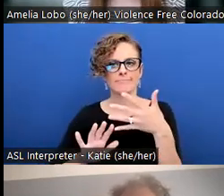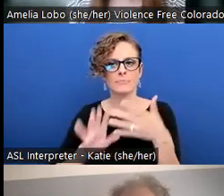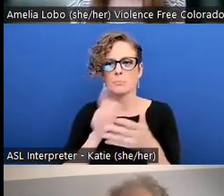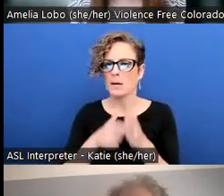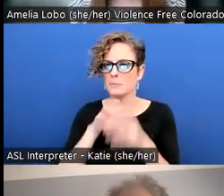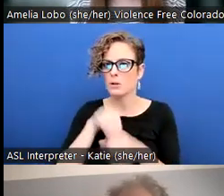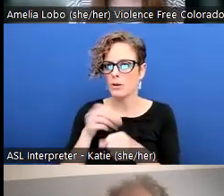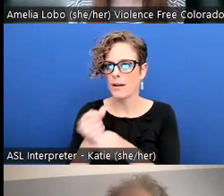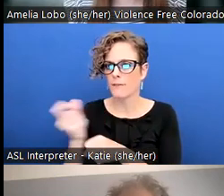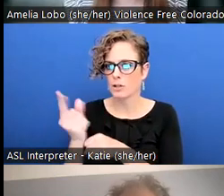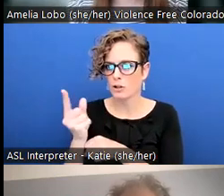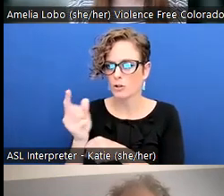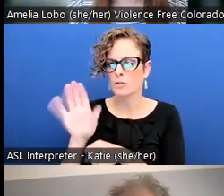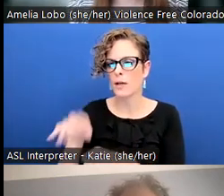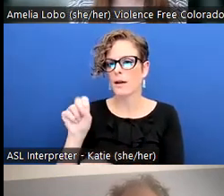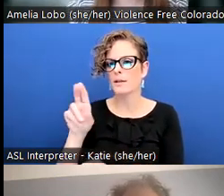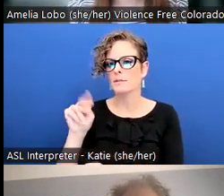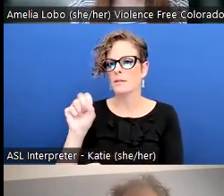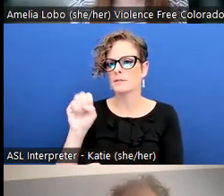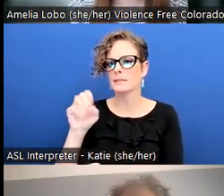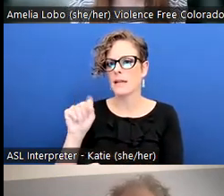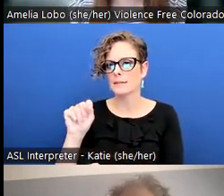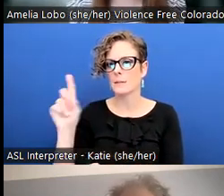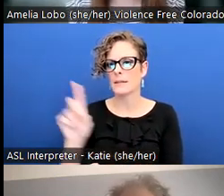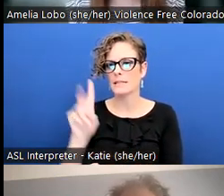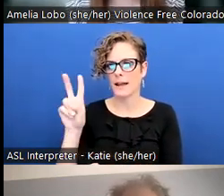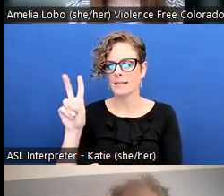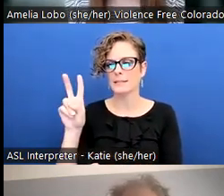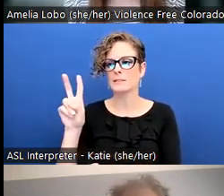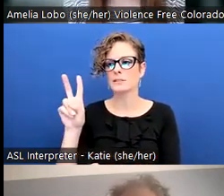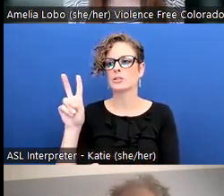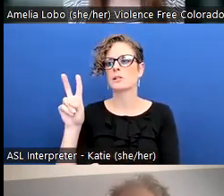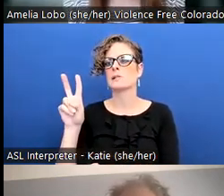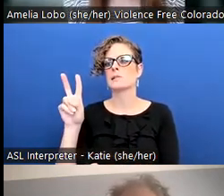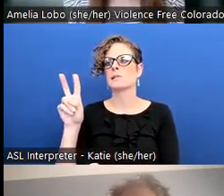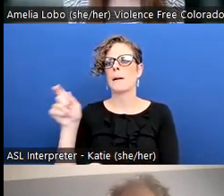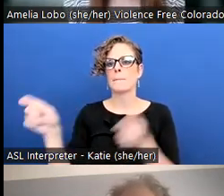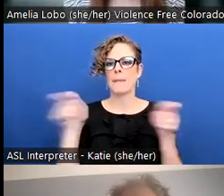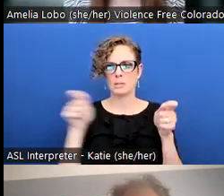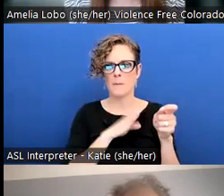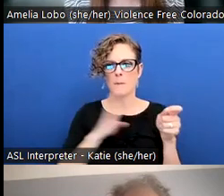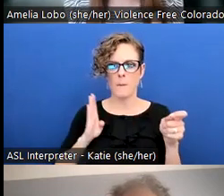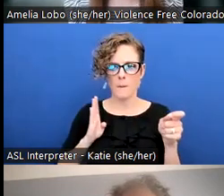participar en el programa. Y eso es lo que sucedió con esta propuesta de ley.